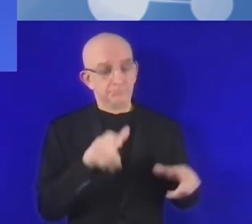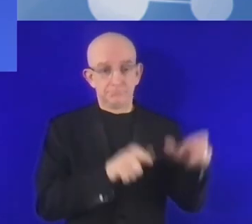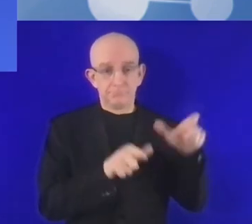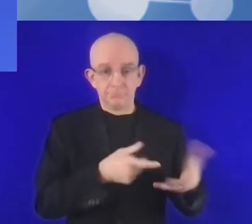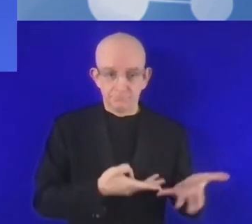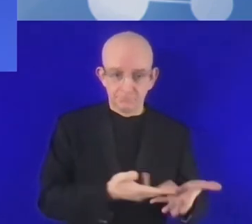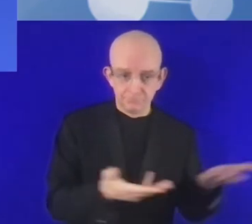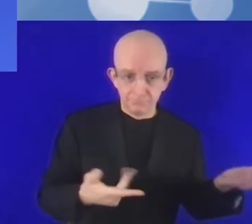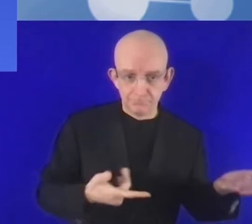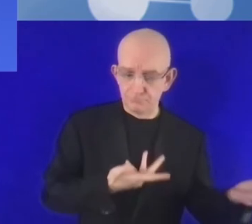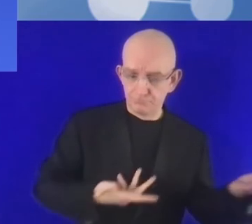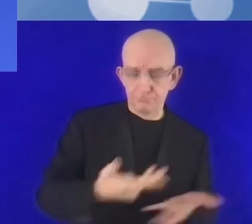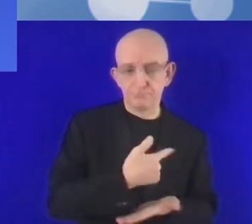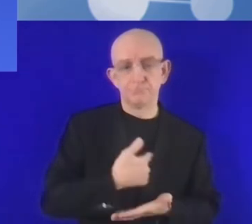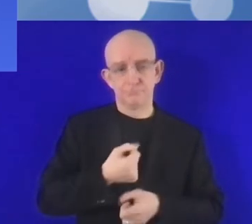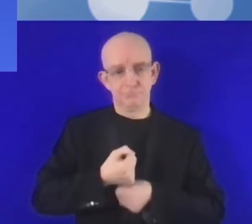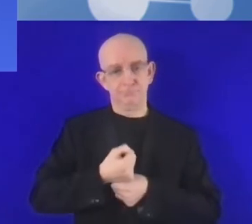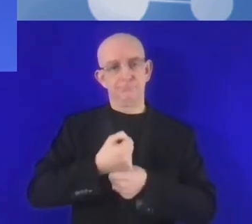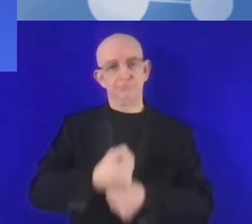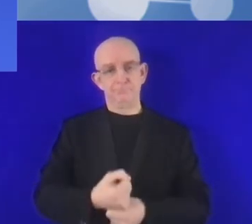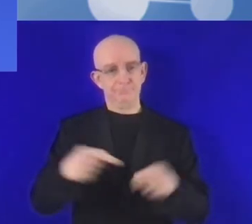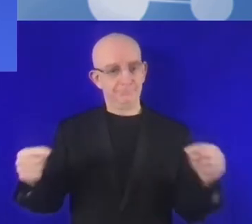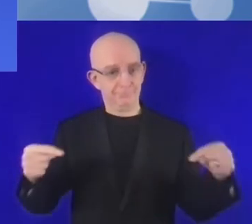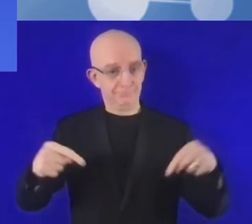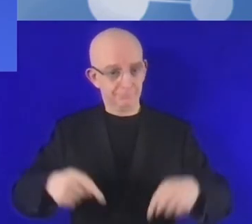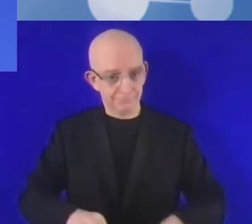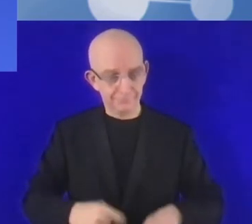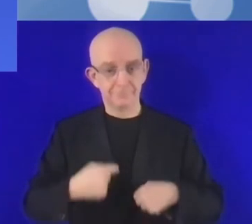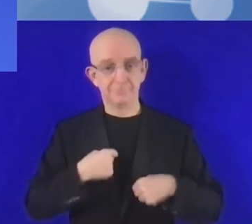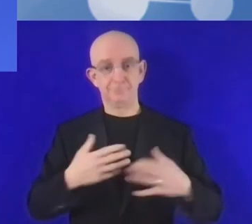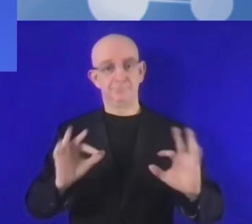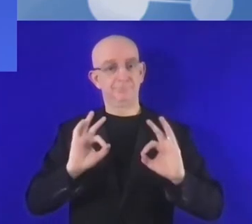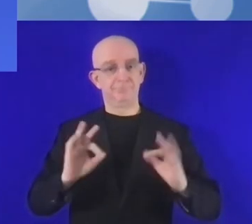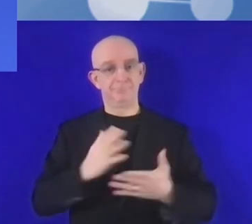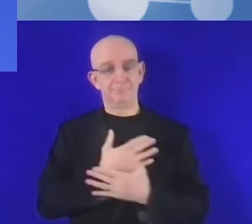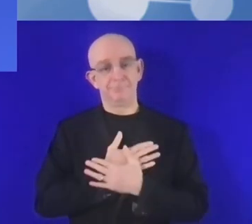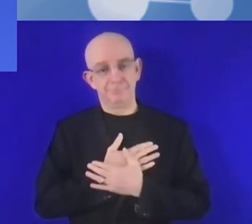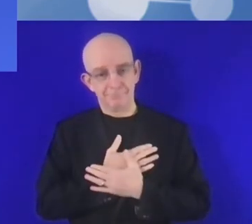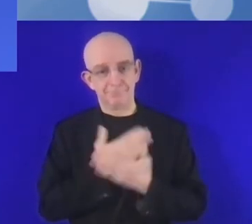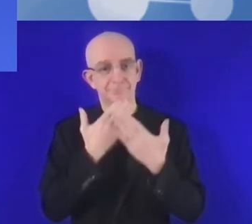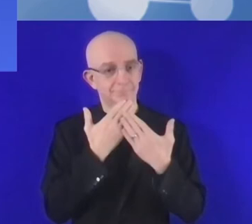Me interesan mucho los aspectos de la gestión de Internet.